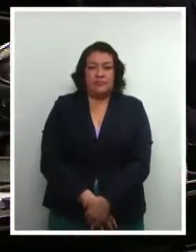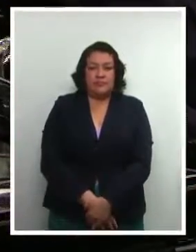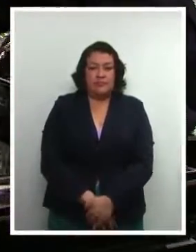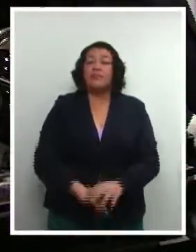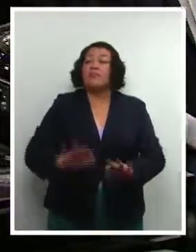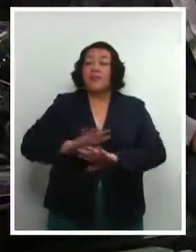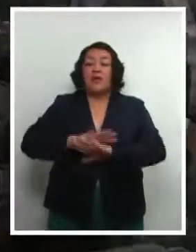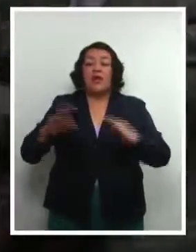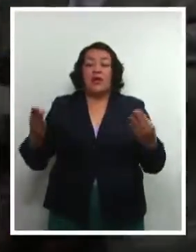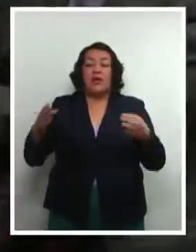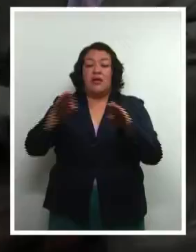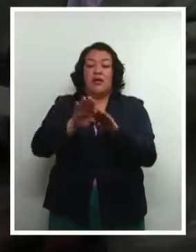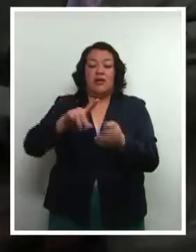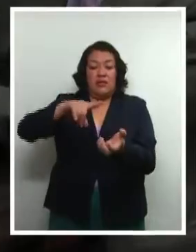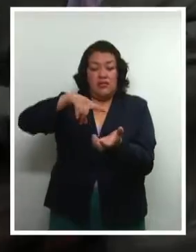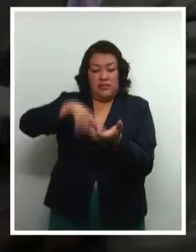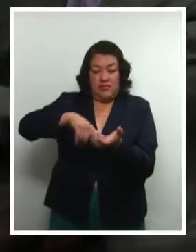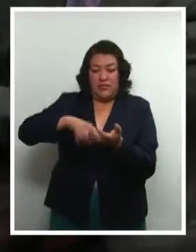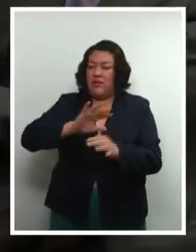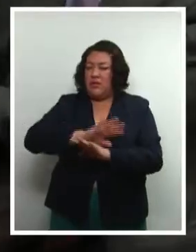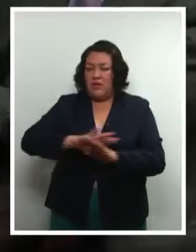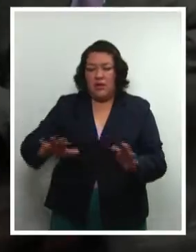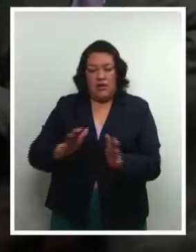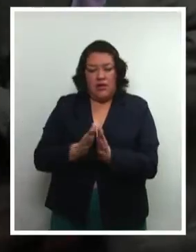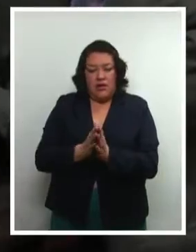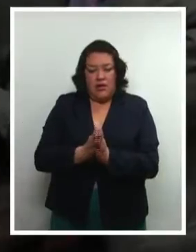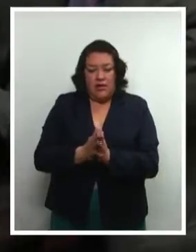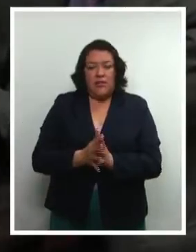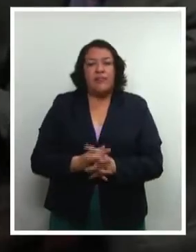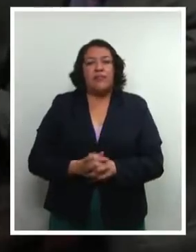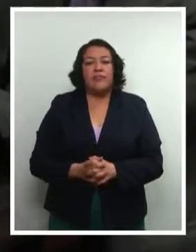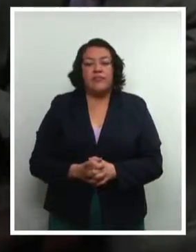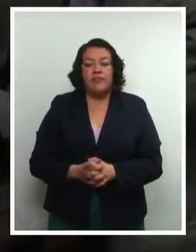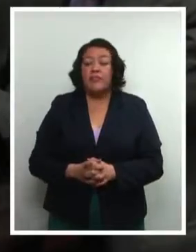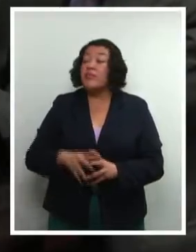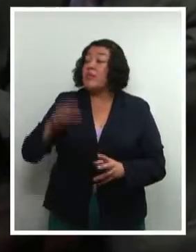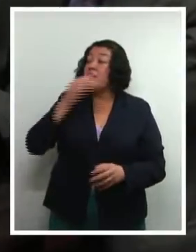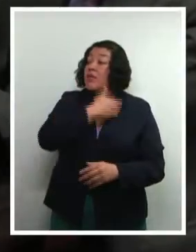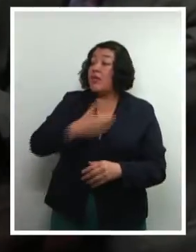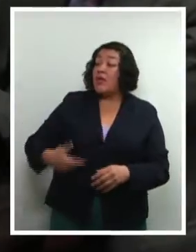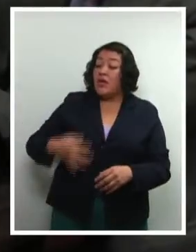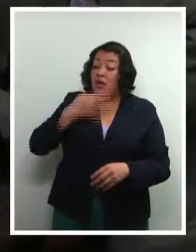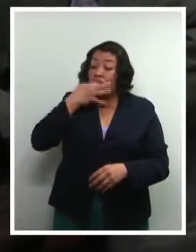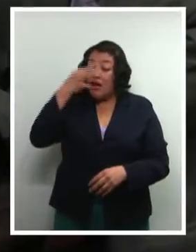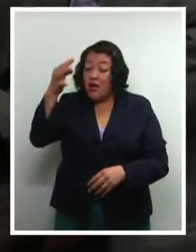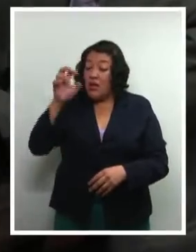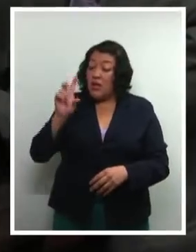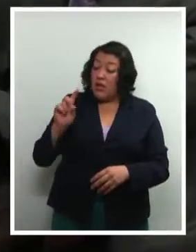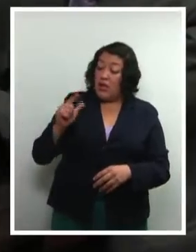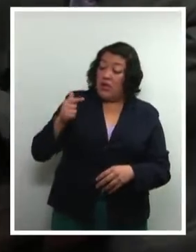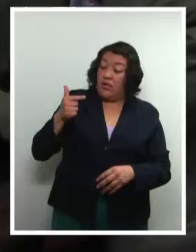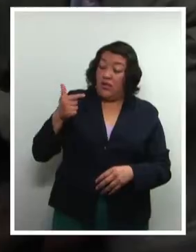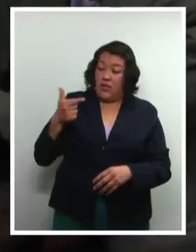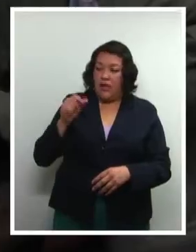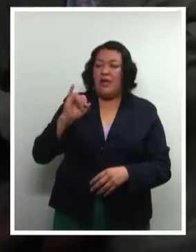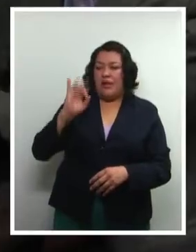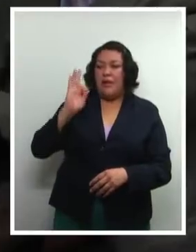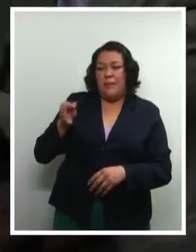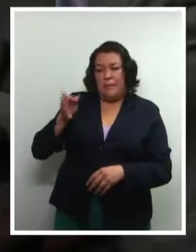Ciérrese el sistema electrónico de votación. Señor presidente, hay 37 votos en